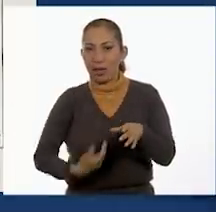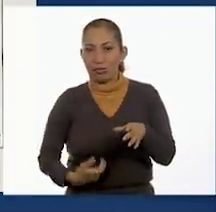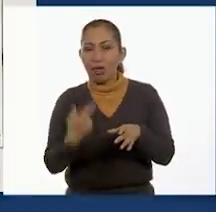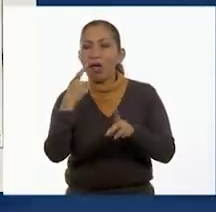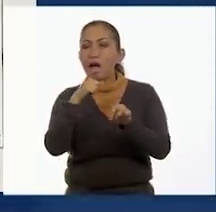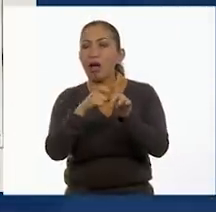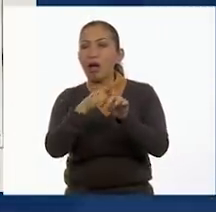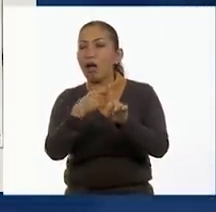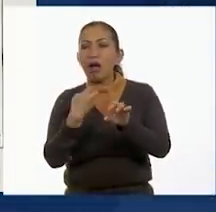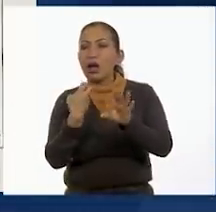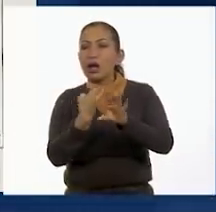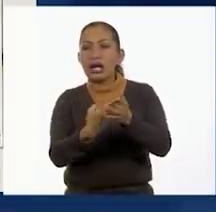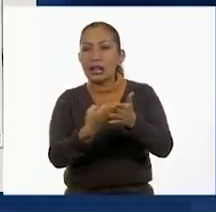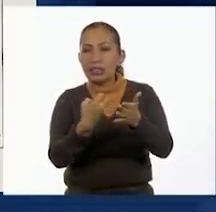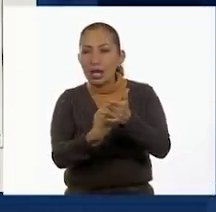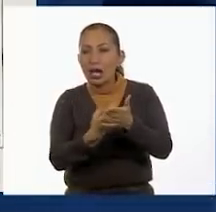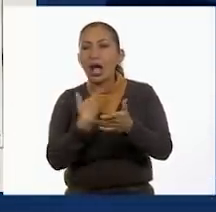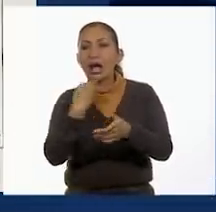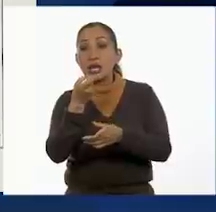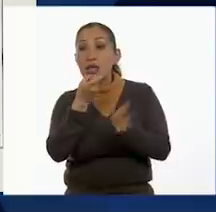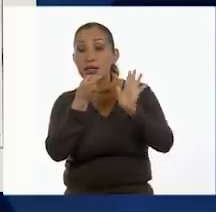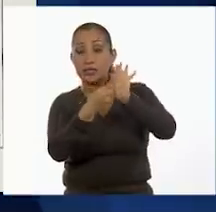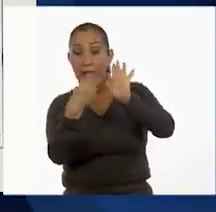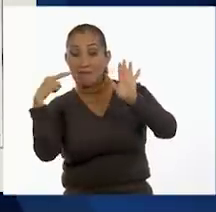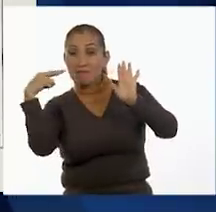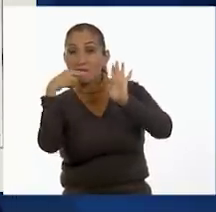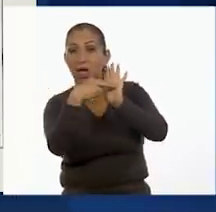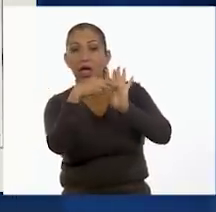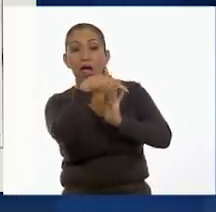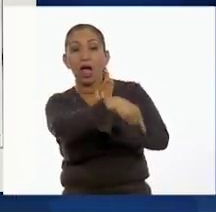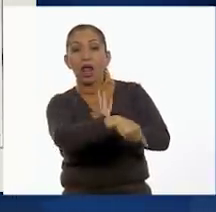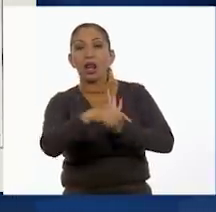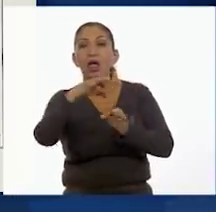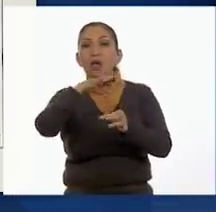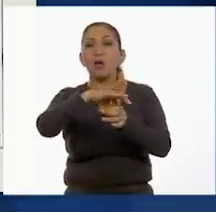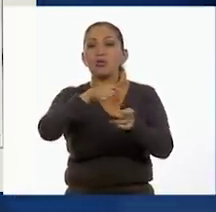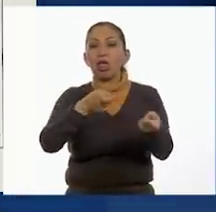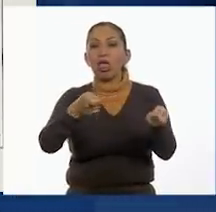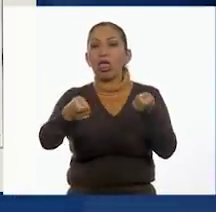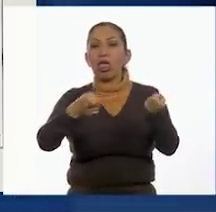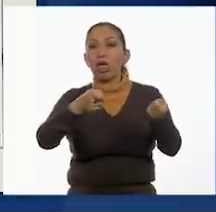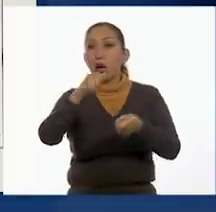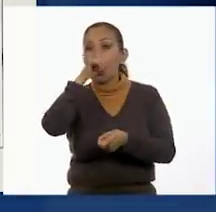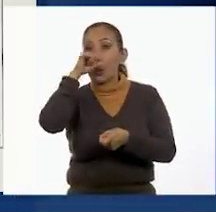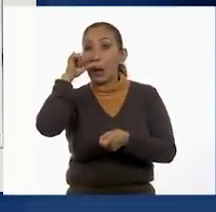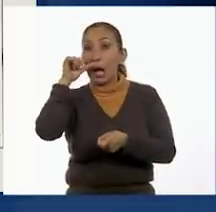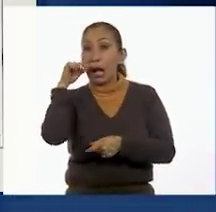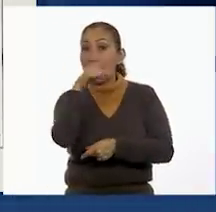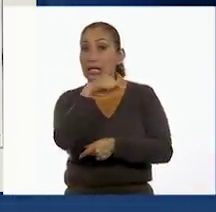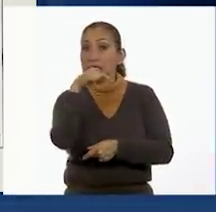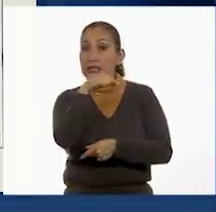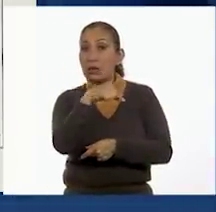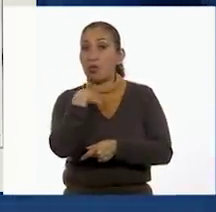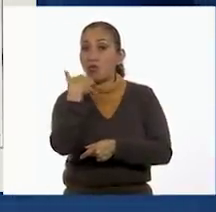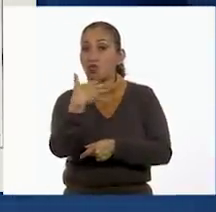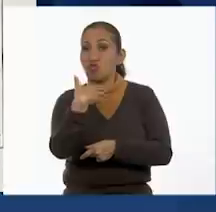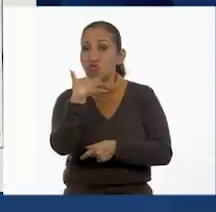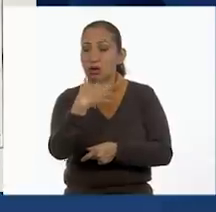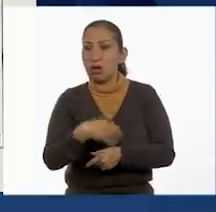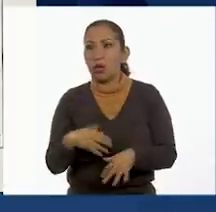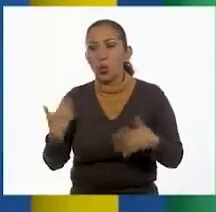lo que criticaba y lo que denunciaba era la manipulación de las elecciones por parte de Benito Juárez. Maestra,